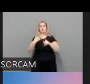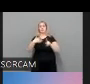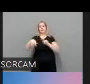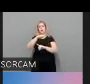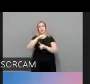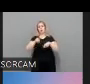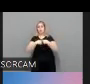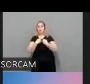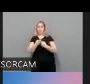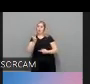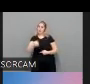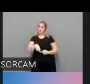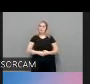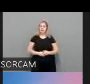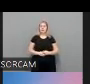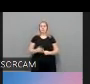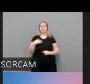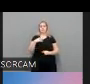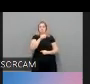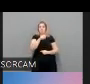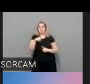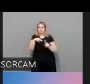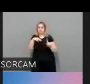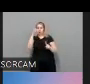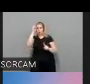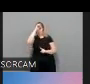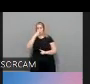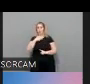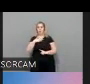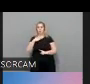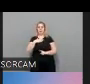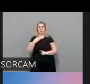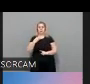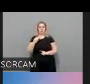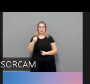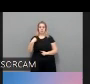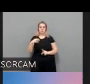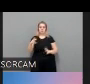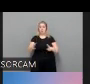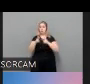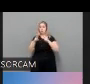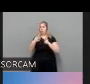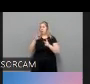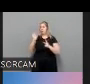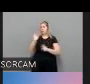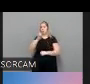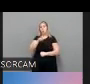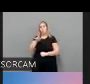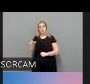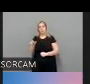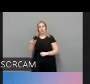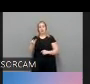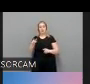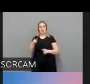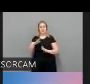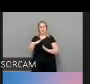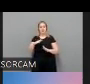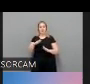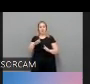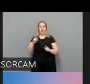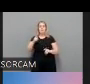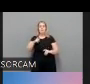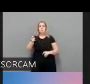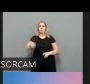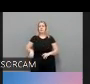familiar. Desde mi punto de vista es importante que como sociedad, como personas, no solo como profesionales,